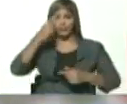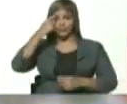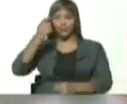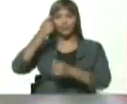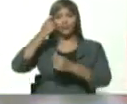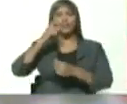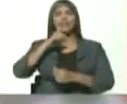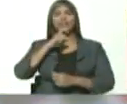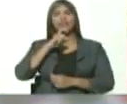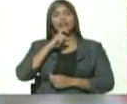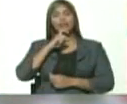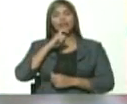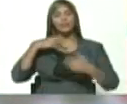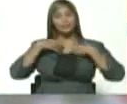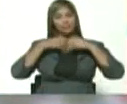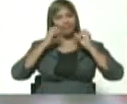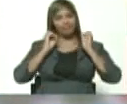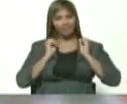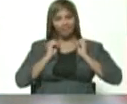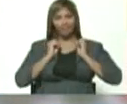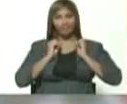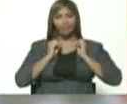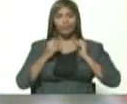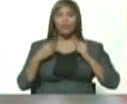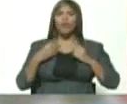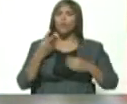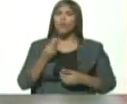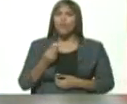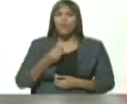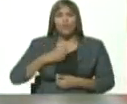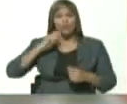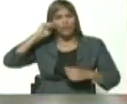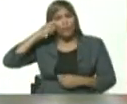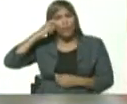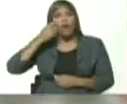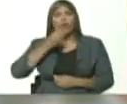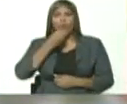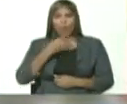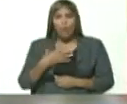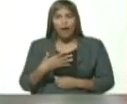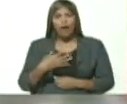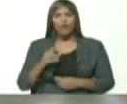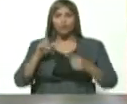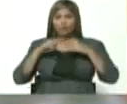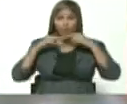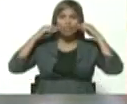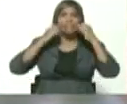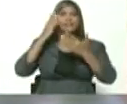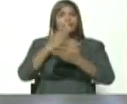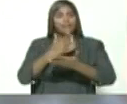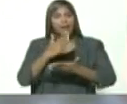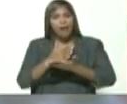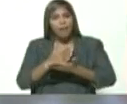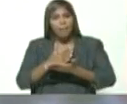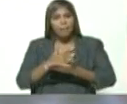Aristóbulo, con su sonrisa de siempre, con su energía inagotable,